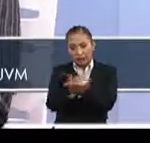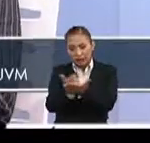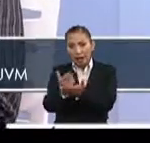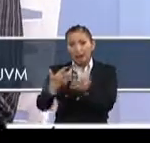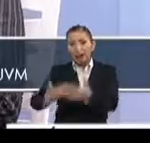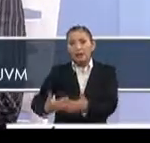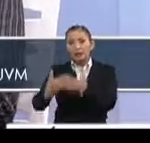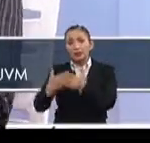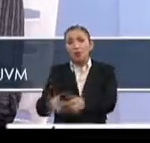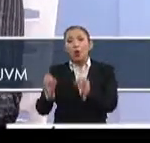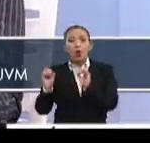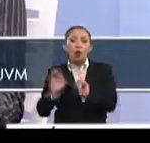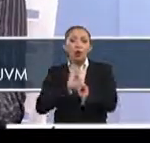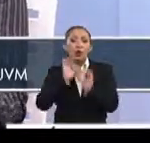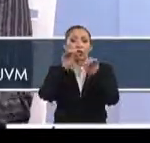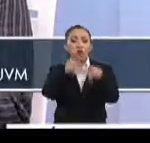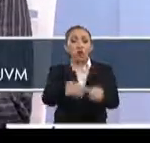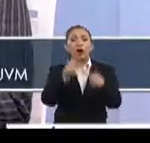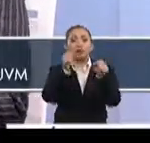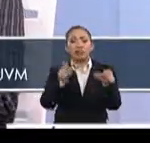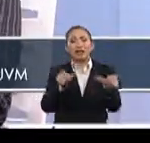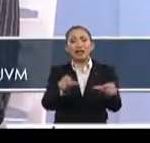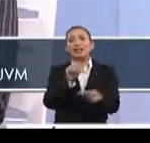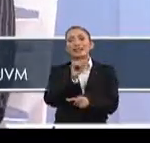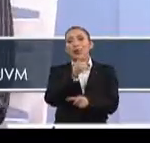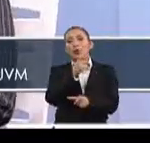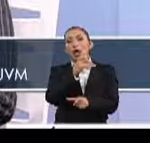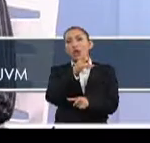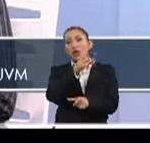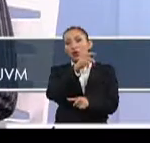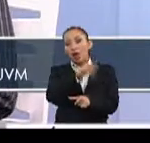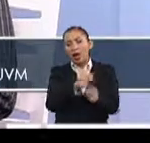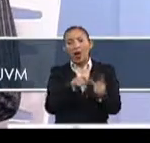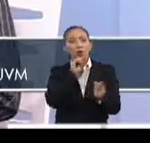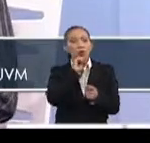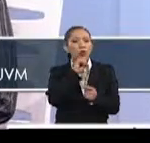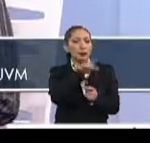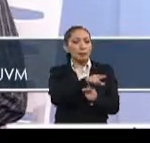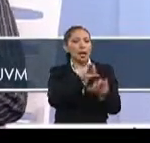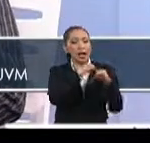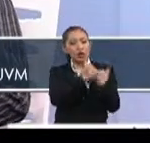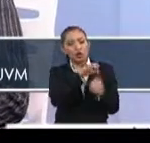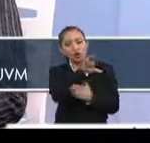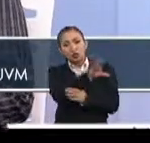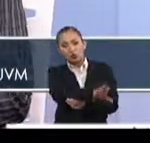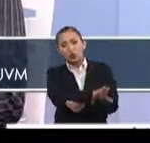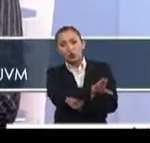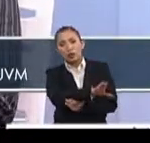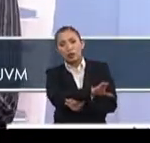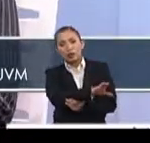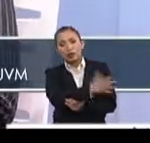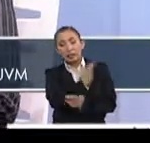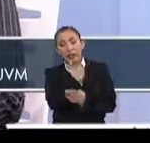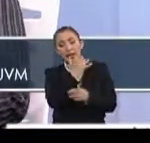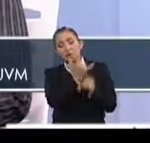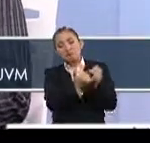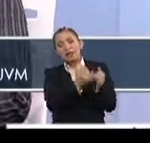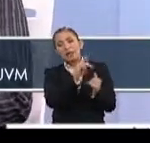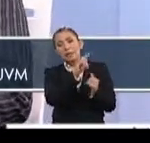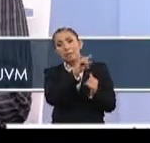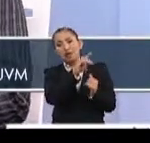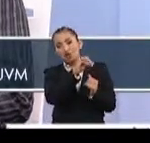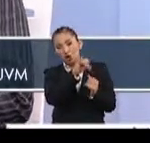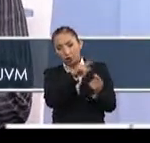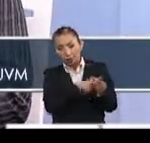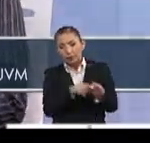de una empresa, puede ser una aseguradora, pueden trabajar también en asociaciones de inversiones,